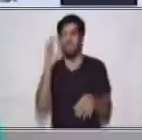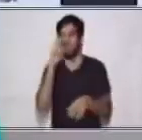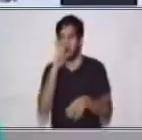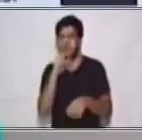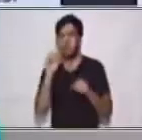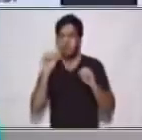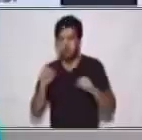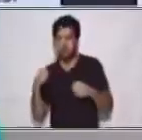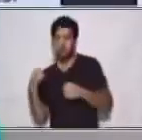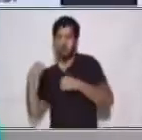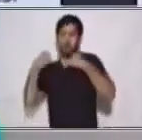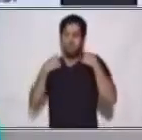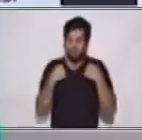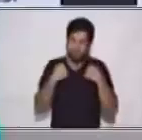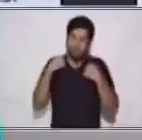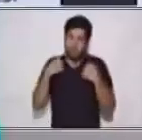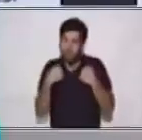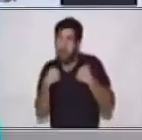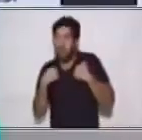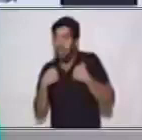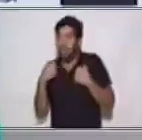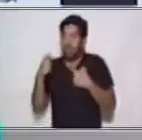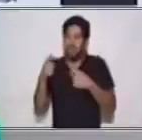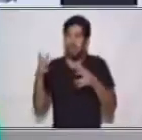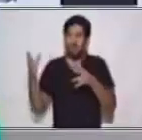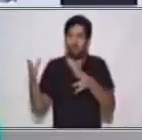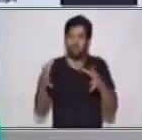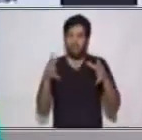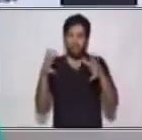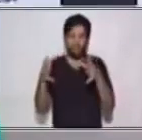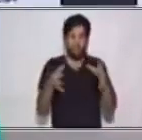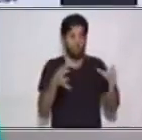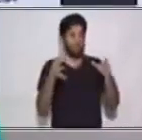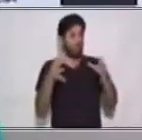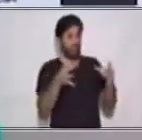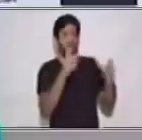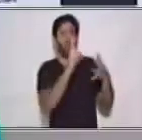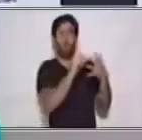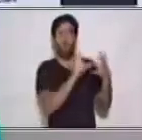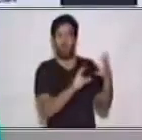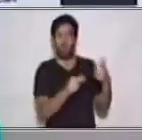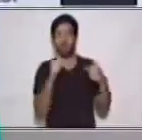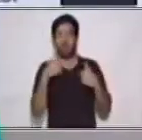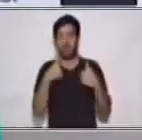llevar cargas pesadas y hasta una persona por varios días, por lo que debe ser el